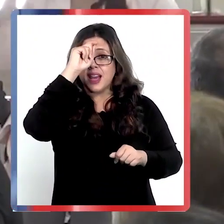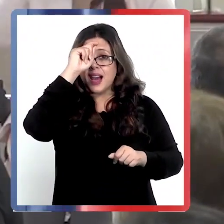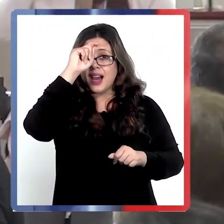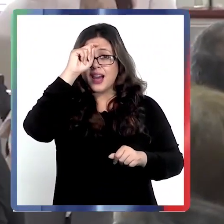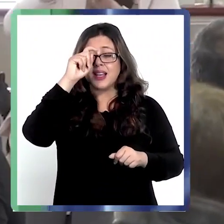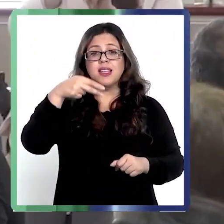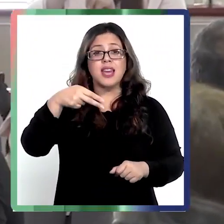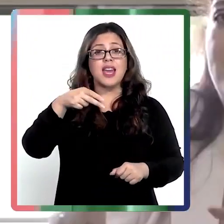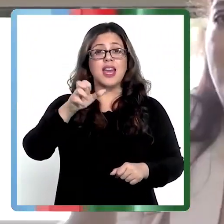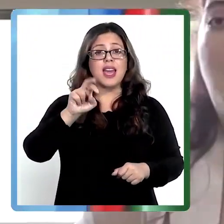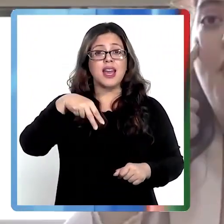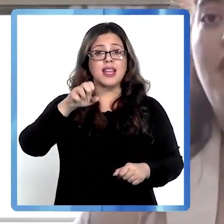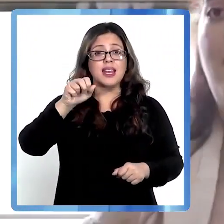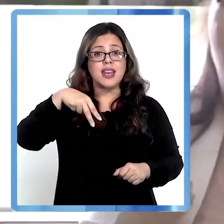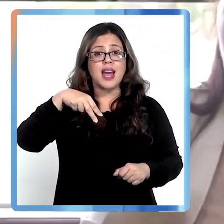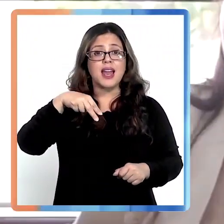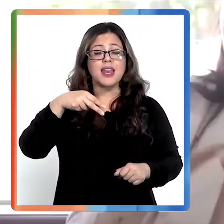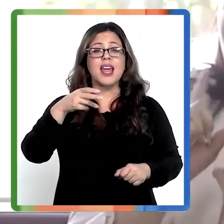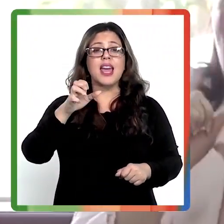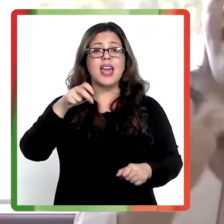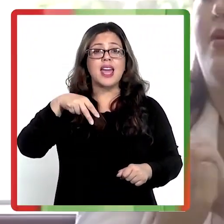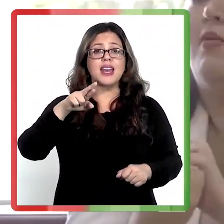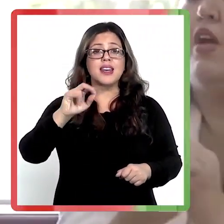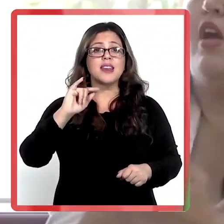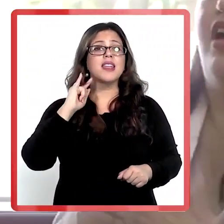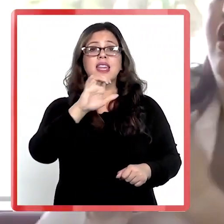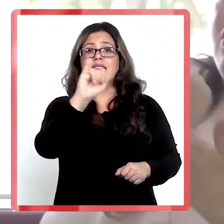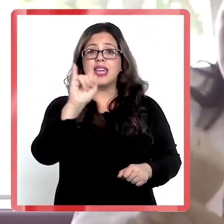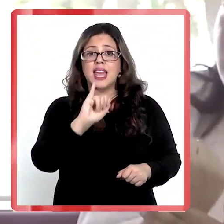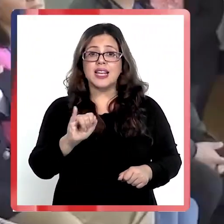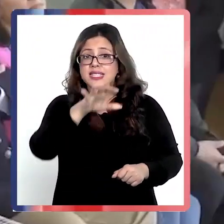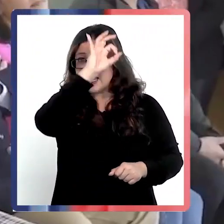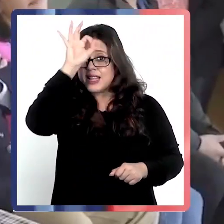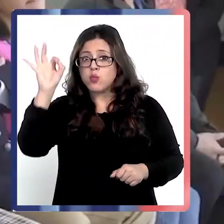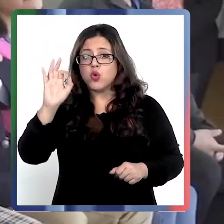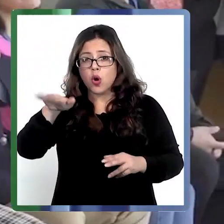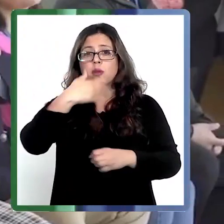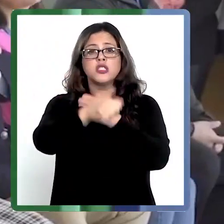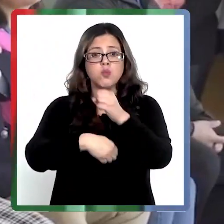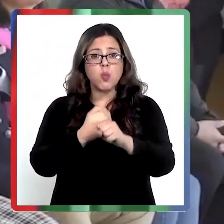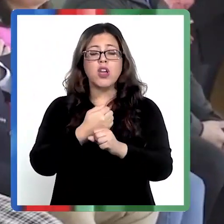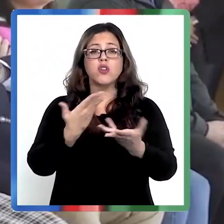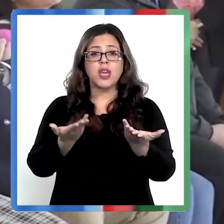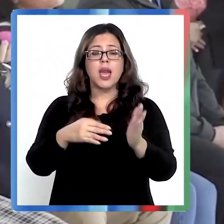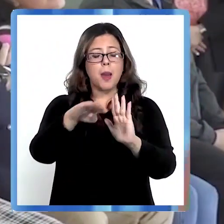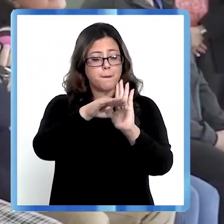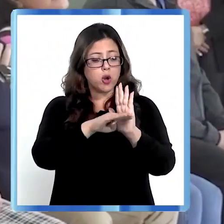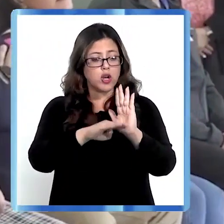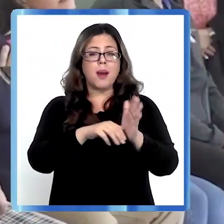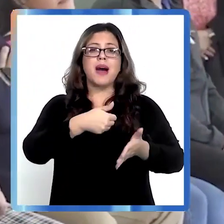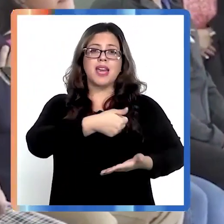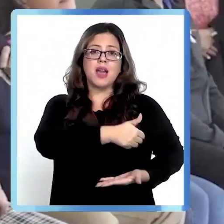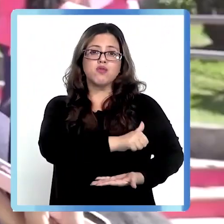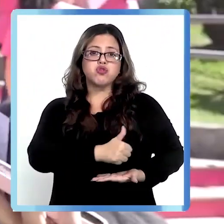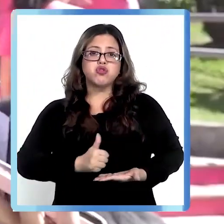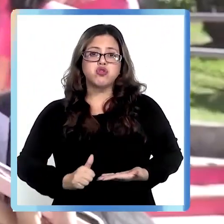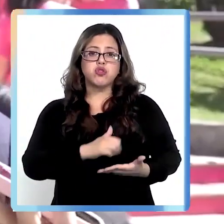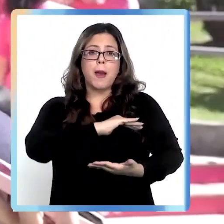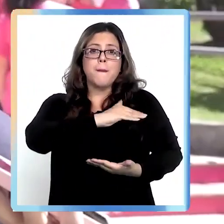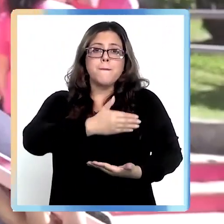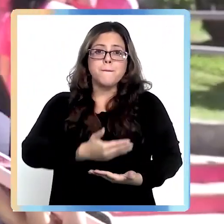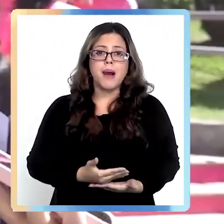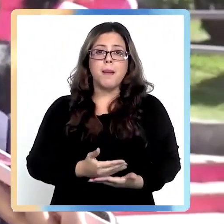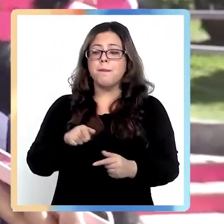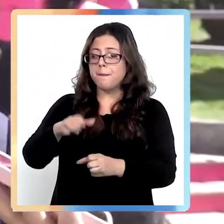Hernán Enríquez Aravena de Temuco implementará el próximo año un programa de reconstrucción mamaria. Y